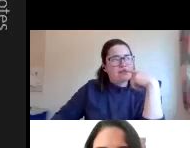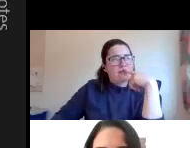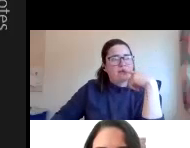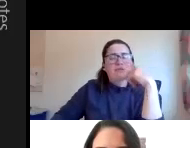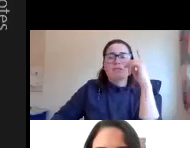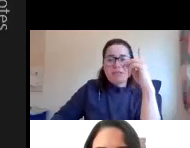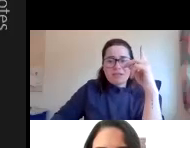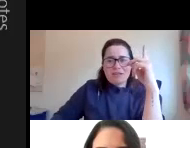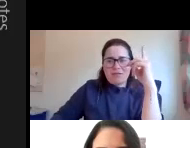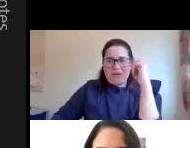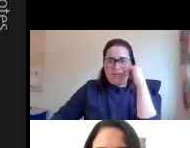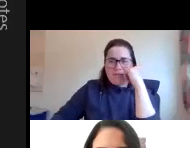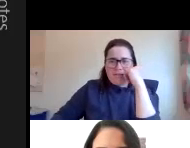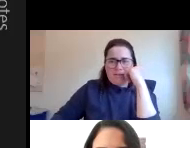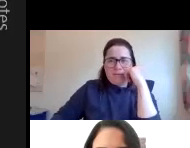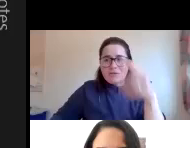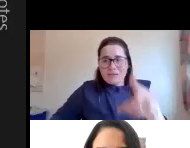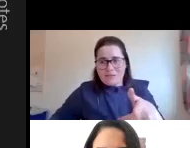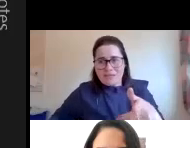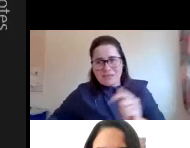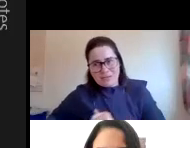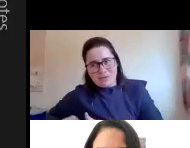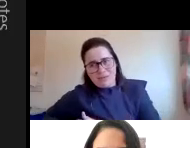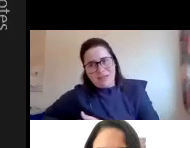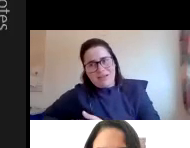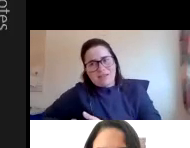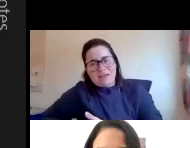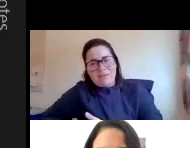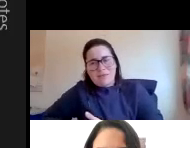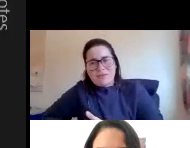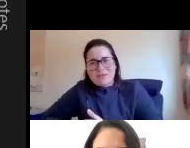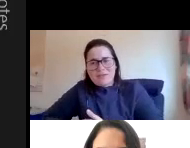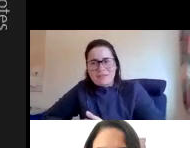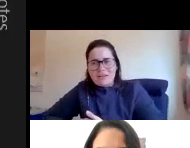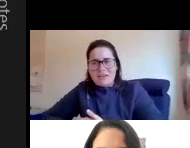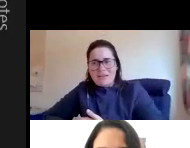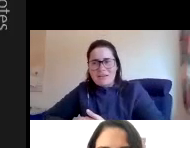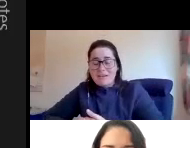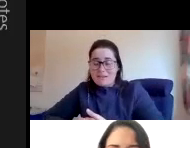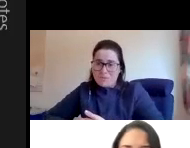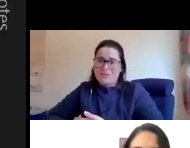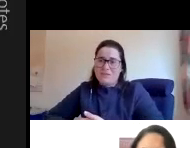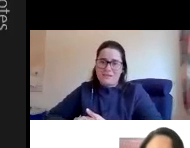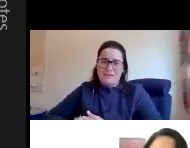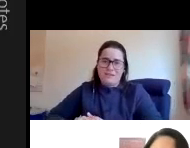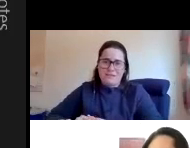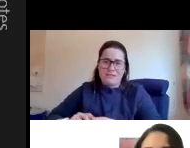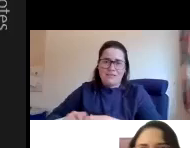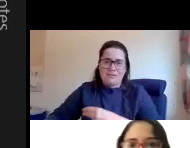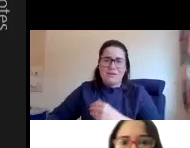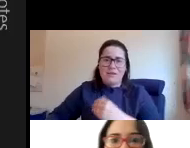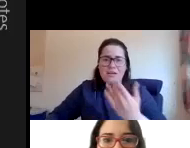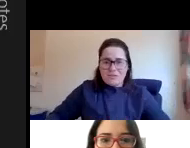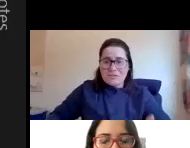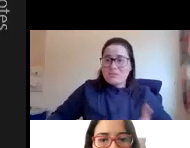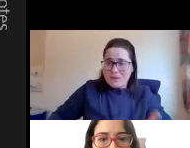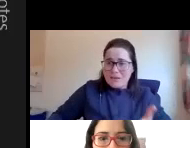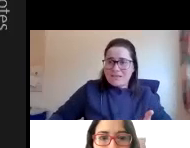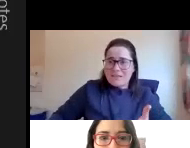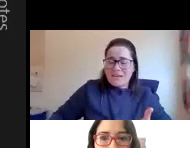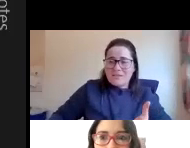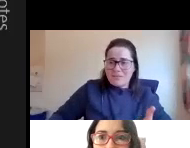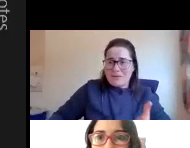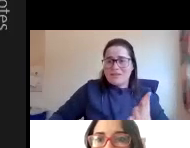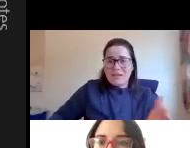creo que les dije que no, sí tienen una planta de tratamiento, que es más, es uno de los ejemplos de respuesta que tienen en este caso. Entonces,